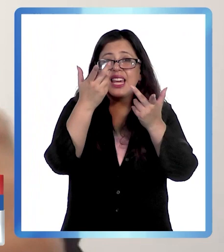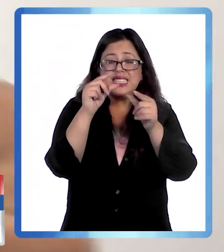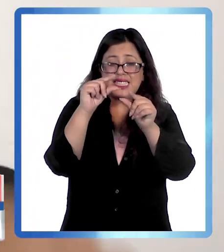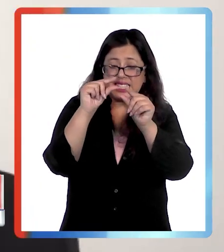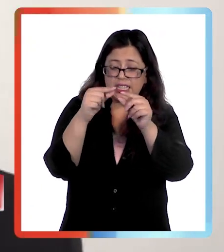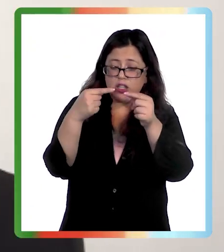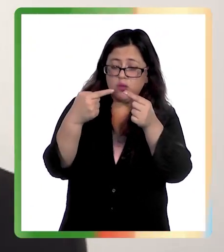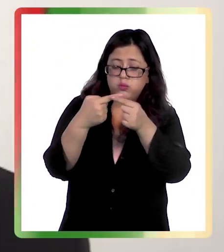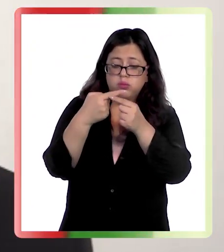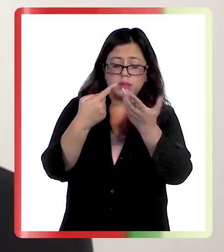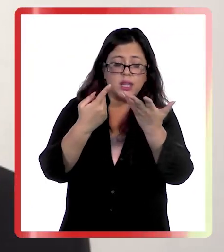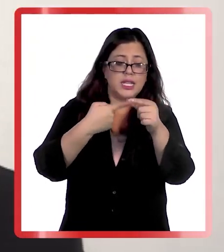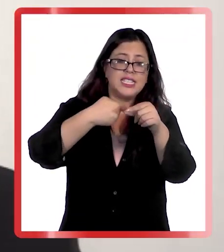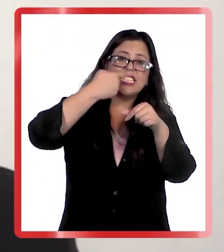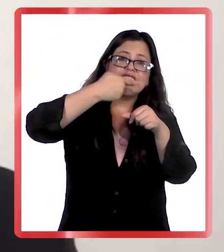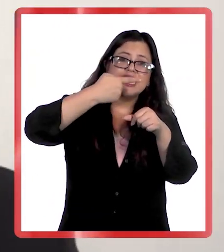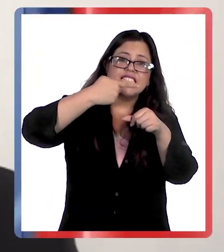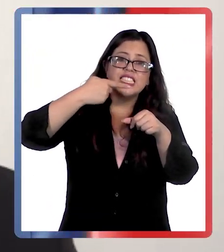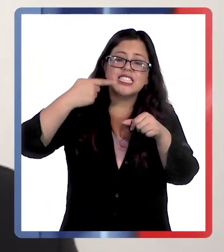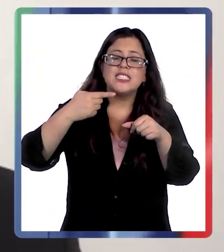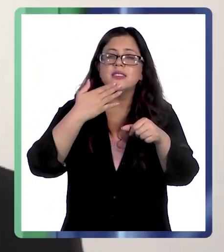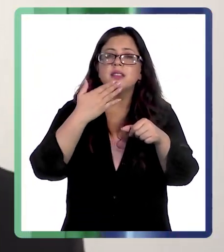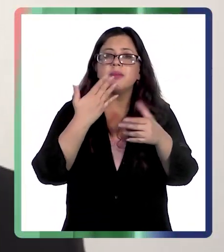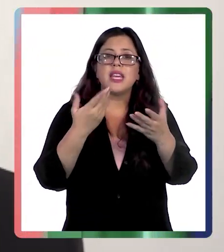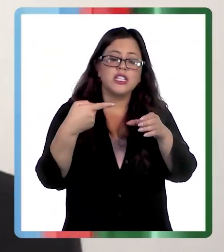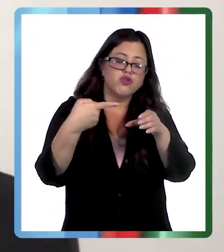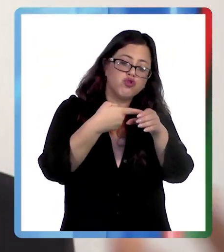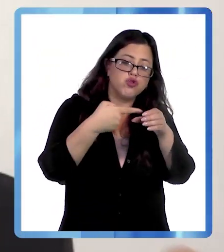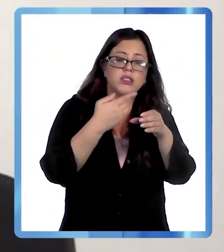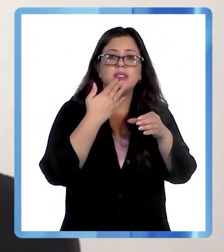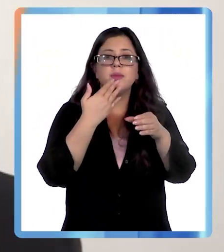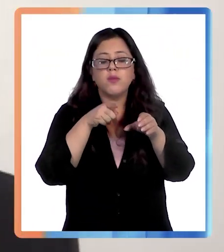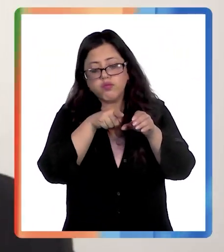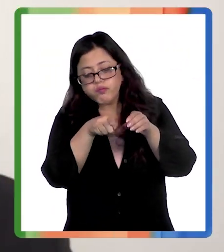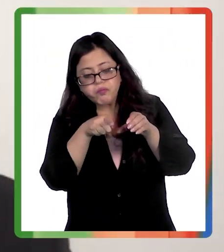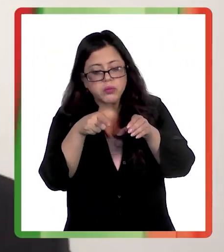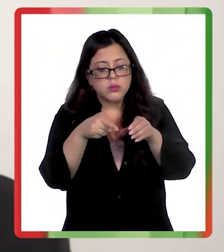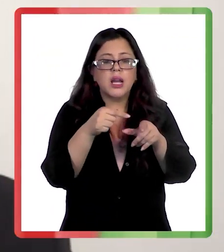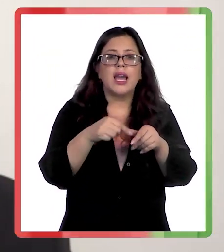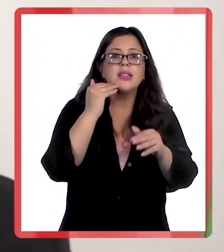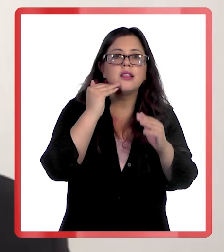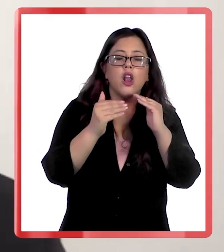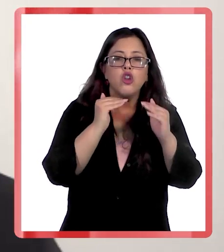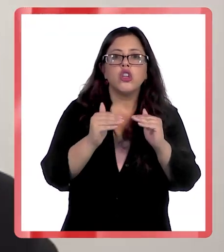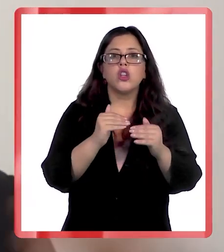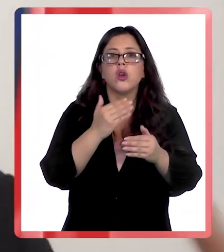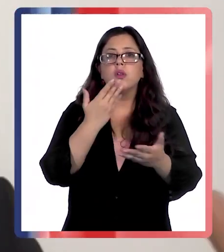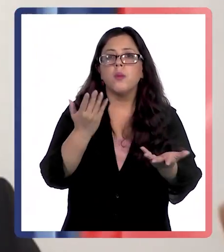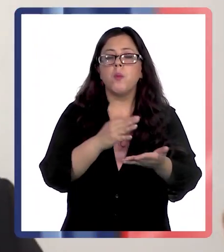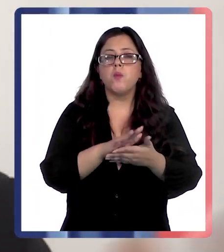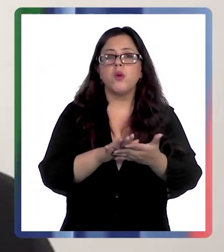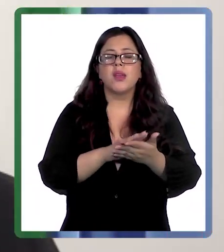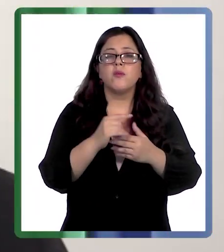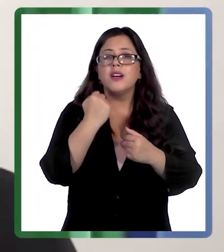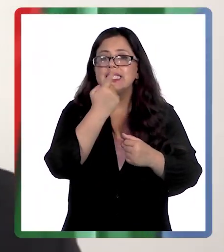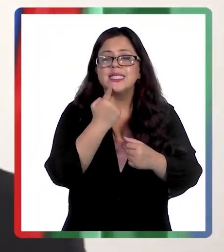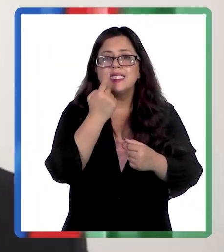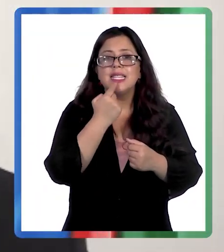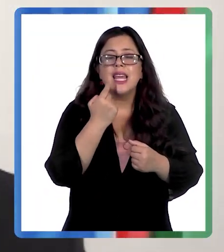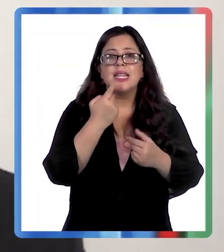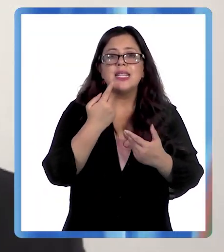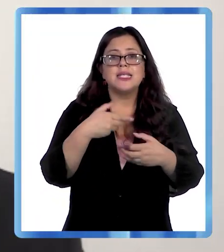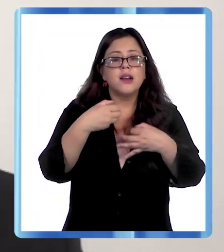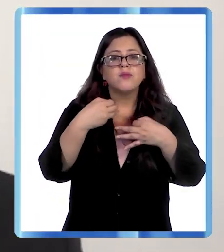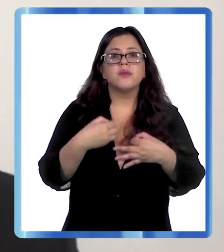dedales para cepillar sus dientes limpiar incluso las mucosas de estos niños cuando por supuesto le salgan sus